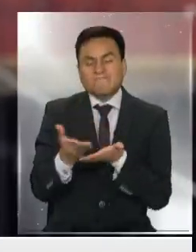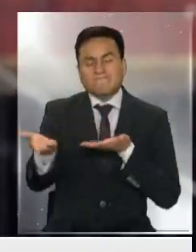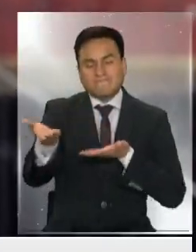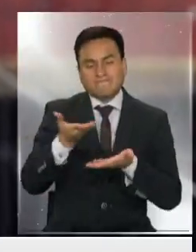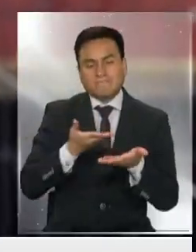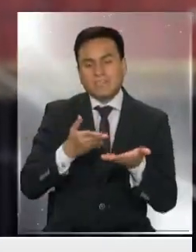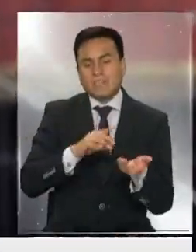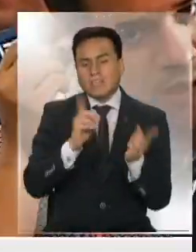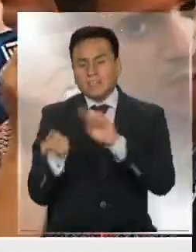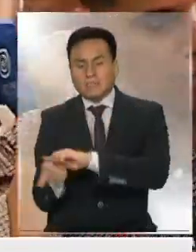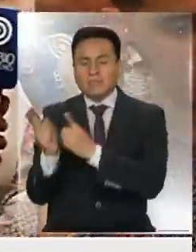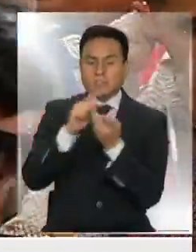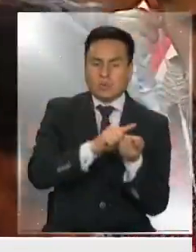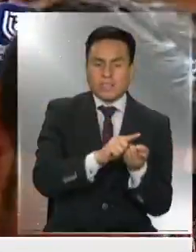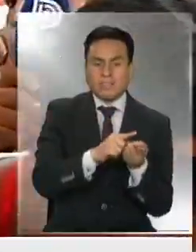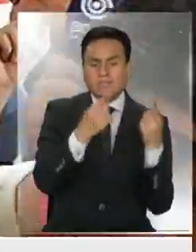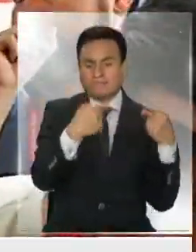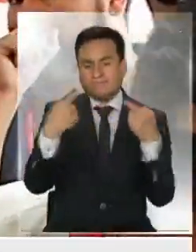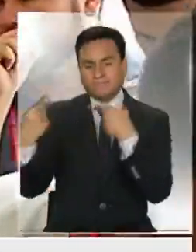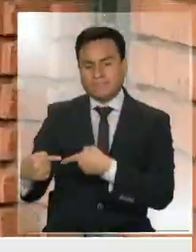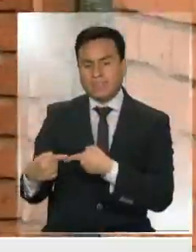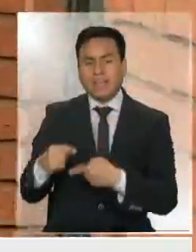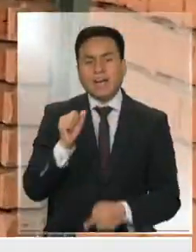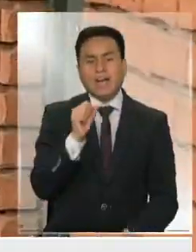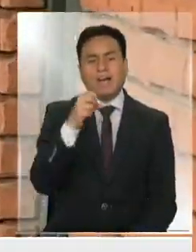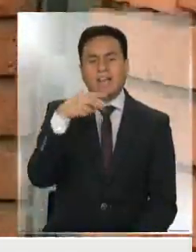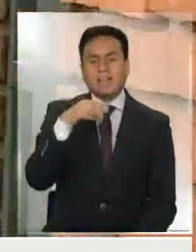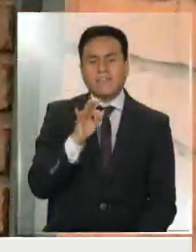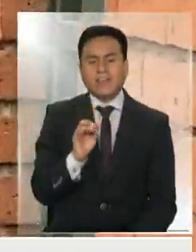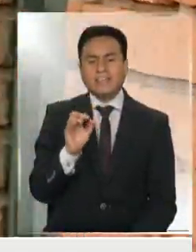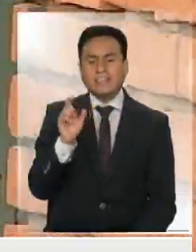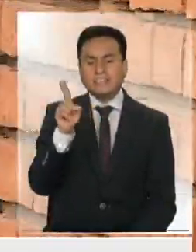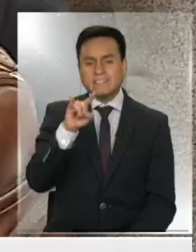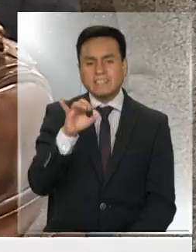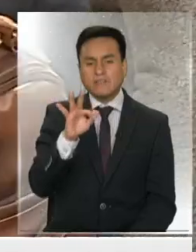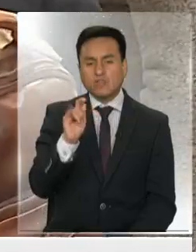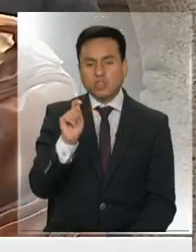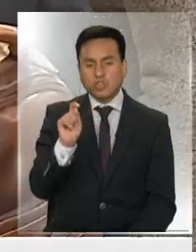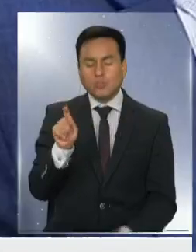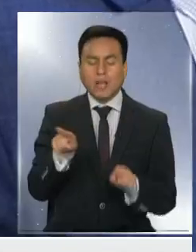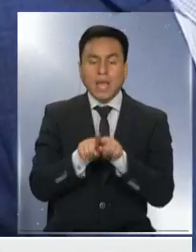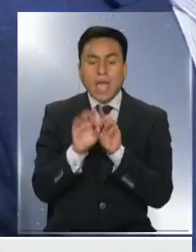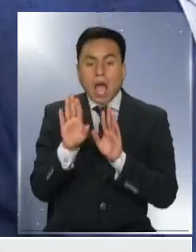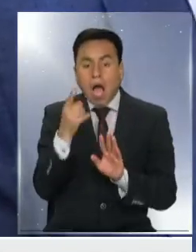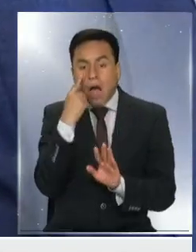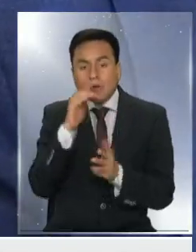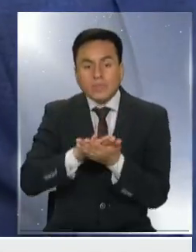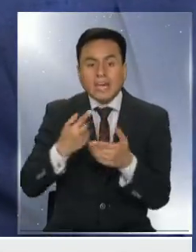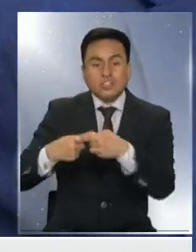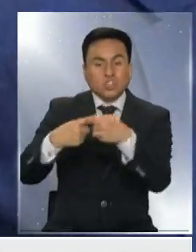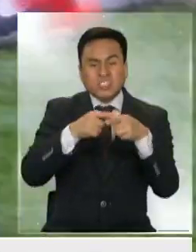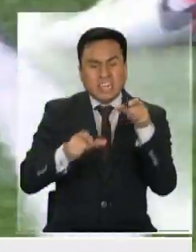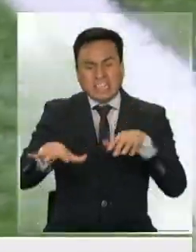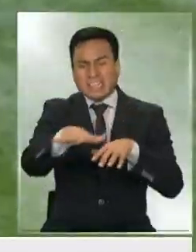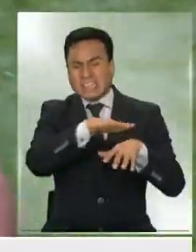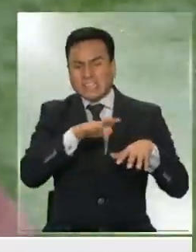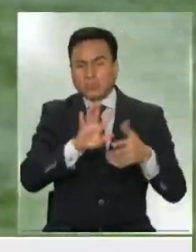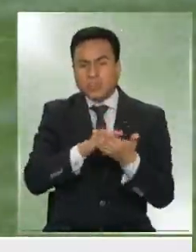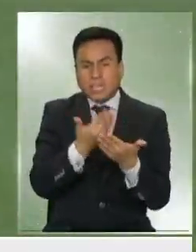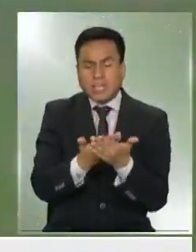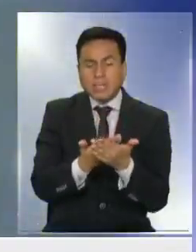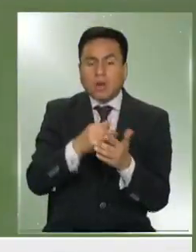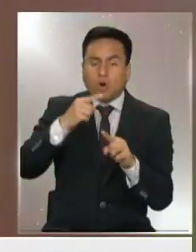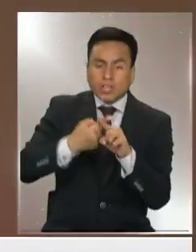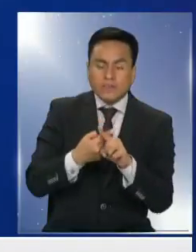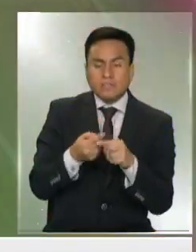partidos de ida y vuelta. La ANFP y CIFUT esperan en cómo se desarrolle el ambiente social para ver la opción de que